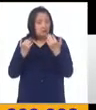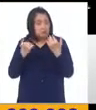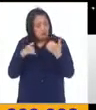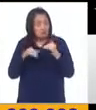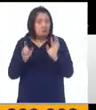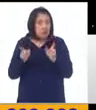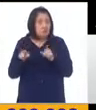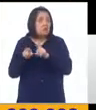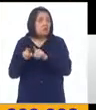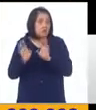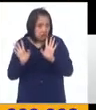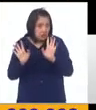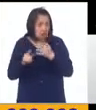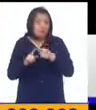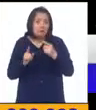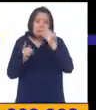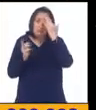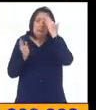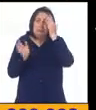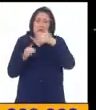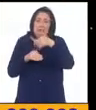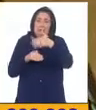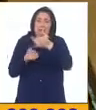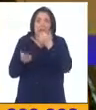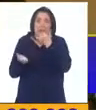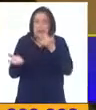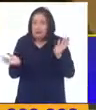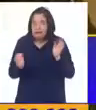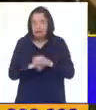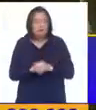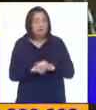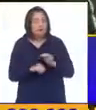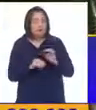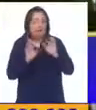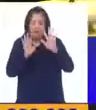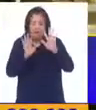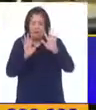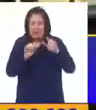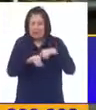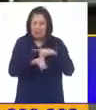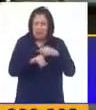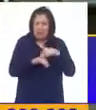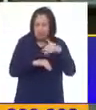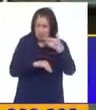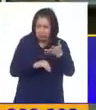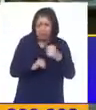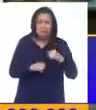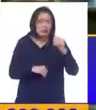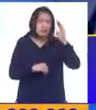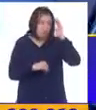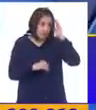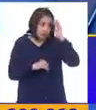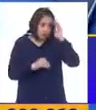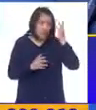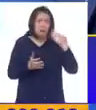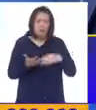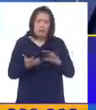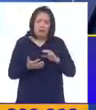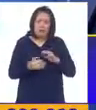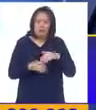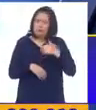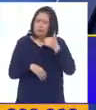pareja, sin imaginar lo que sucedería después. Luego de 10 horas de ocurrido el hecho, la policía interviene tras la